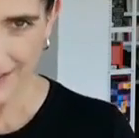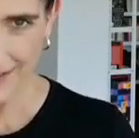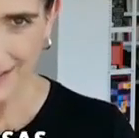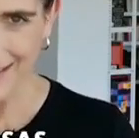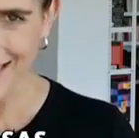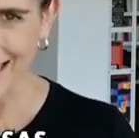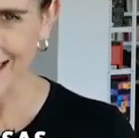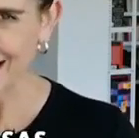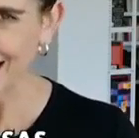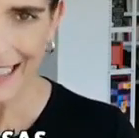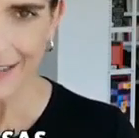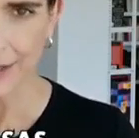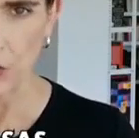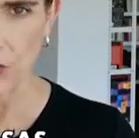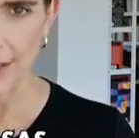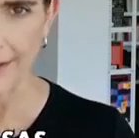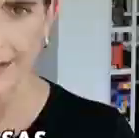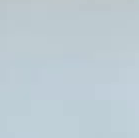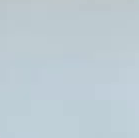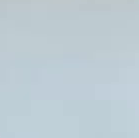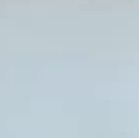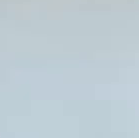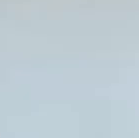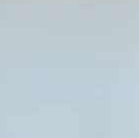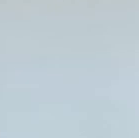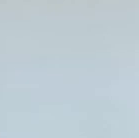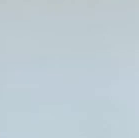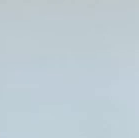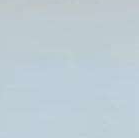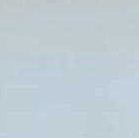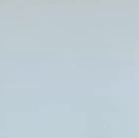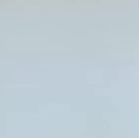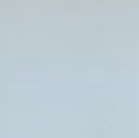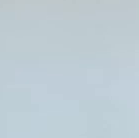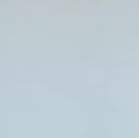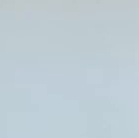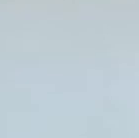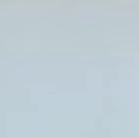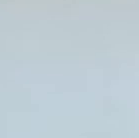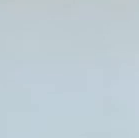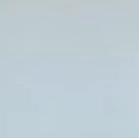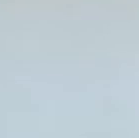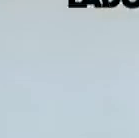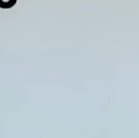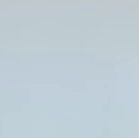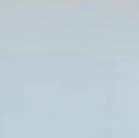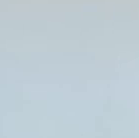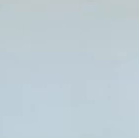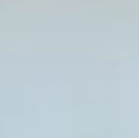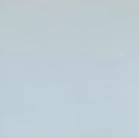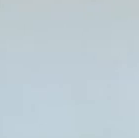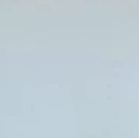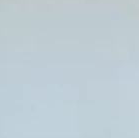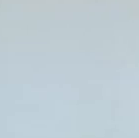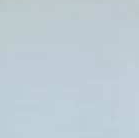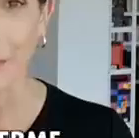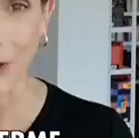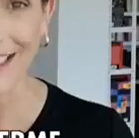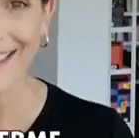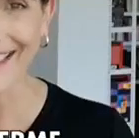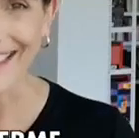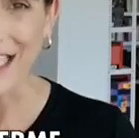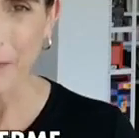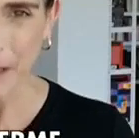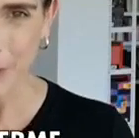somos capaces de hacer grandes cosas, siempre y cuando rememos todos hacia el mismo lado.